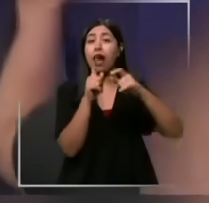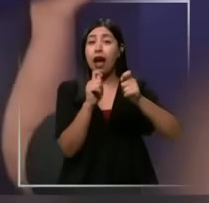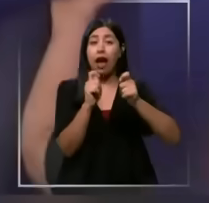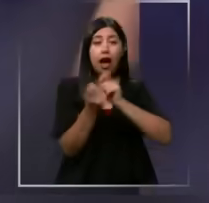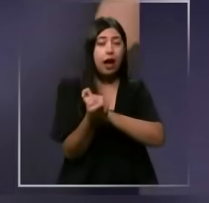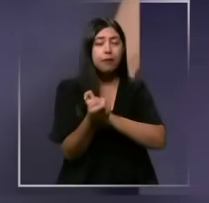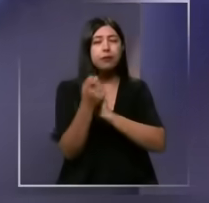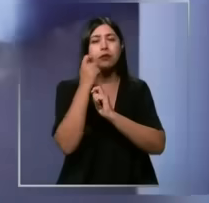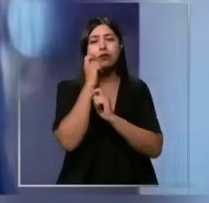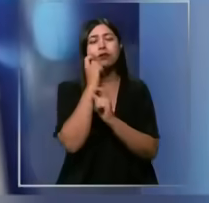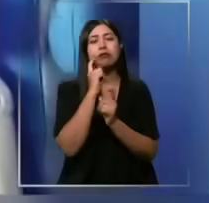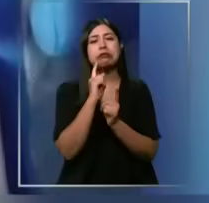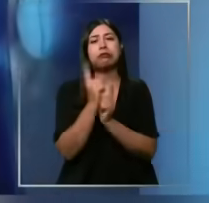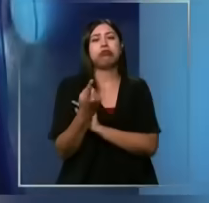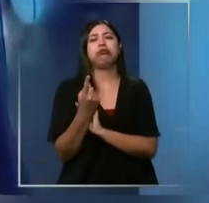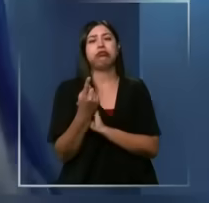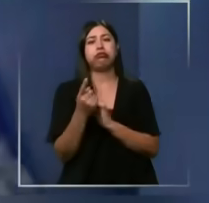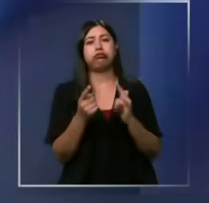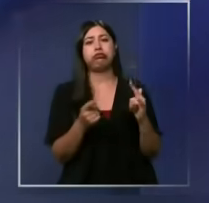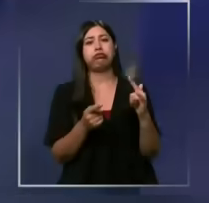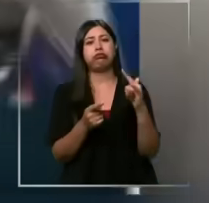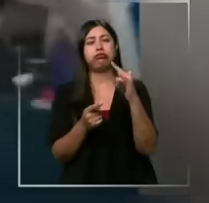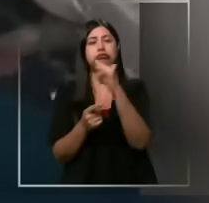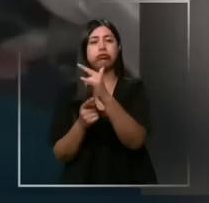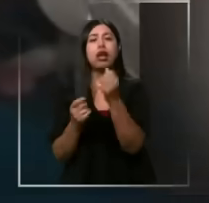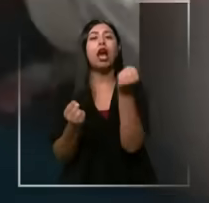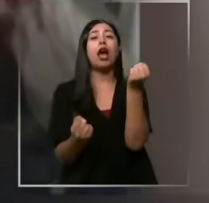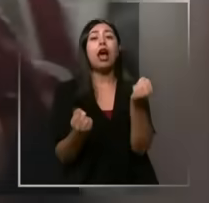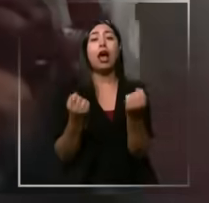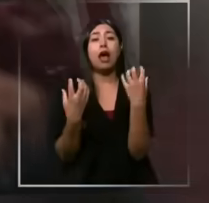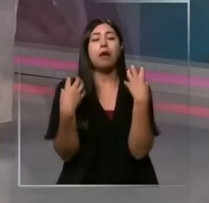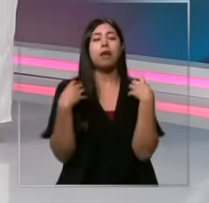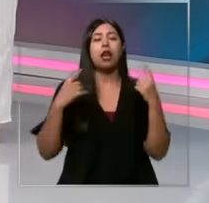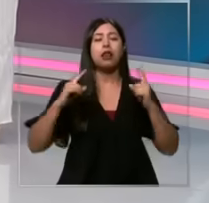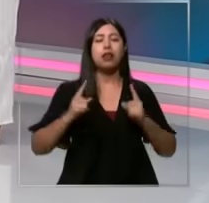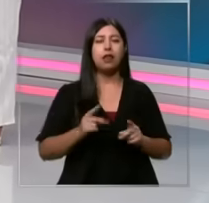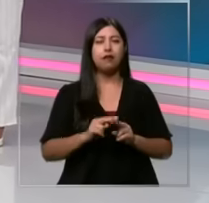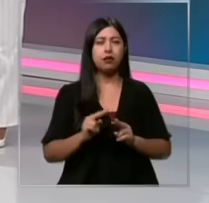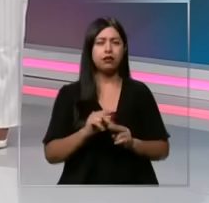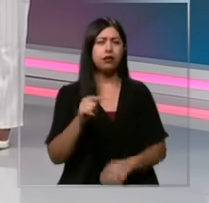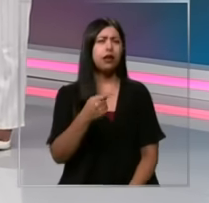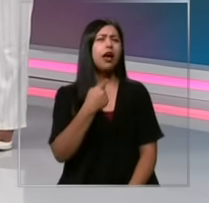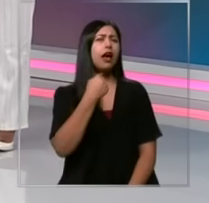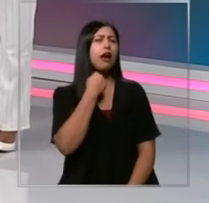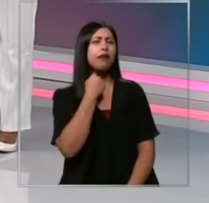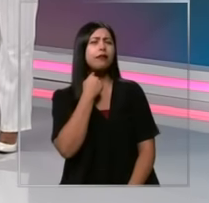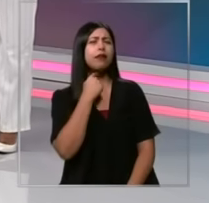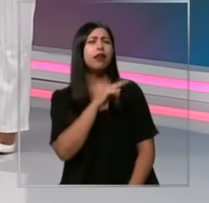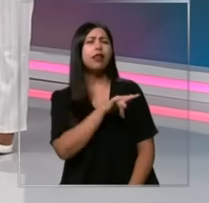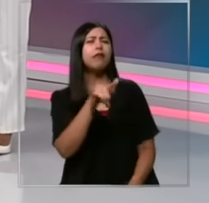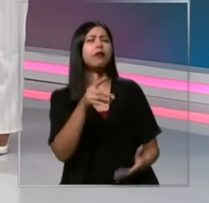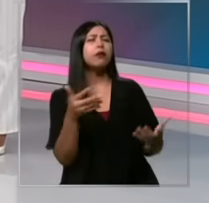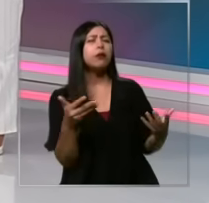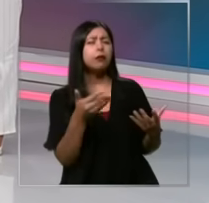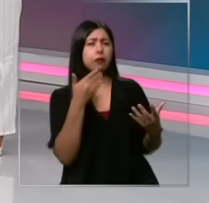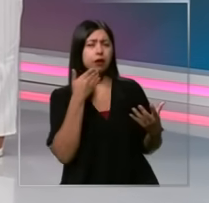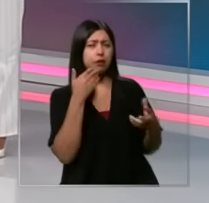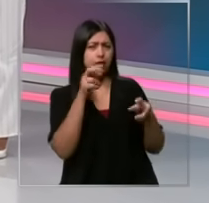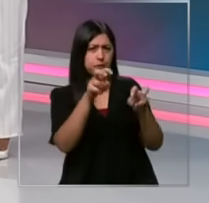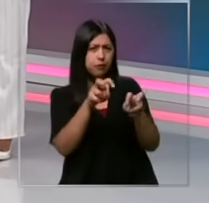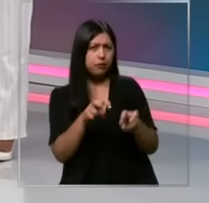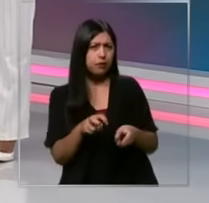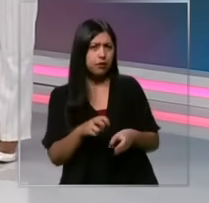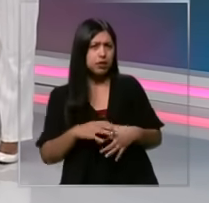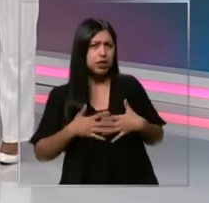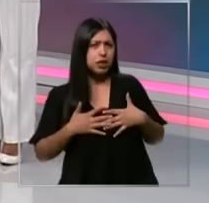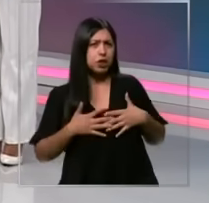las condiciones de vuelo, y el piloto tiene que hacer eso. ¿Cómo afecta eso al avión y por qué los pasajeros sienten que hay una